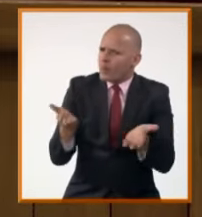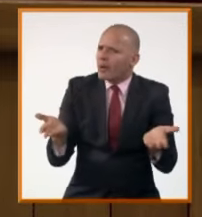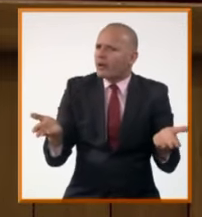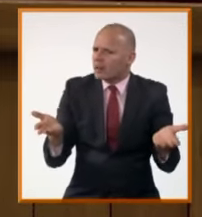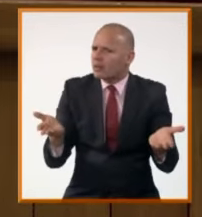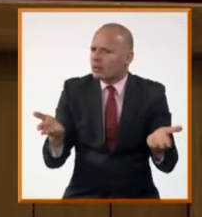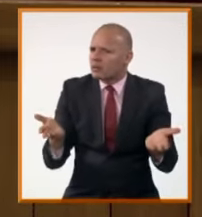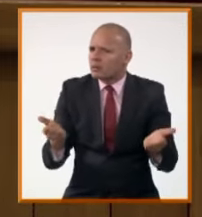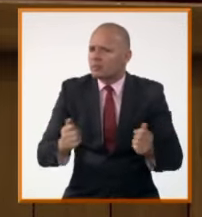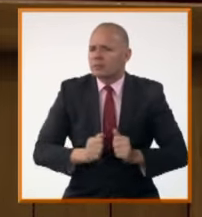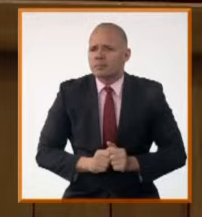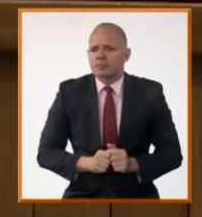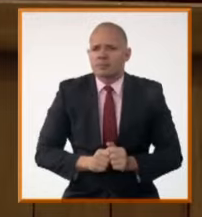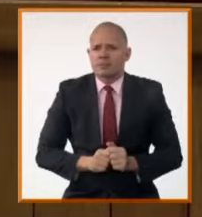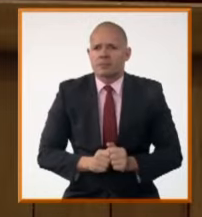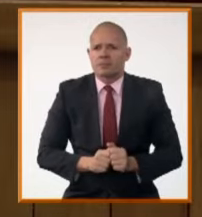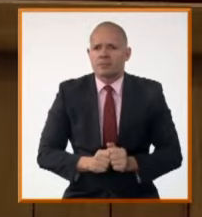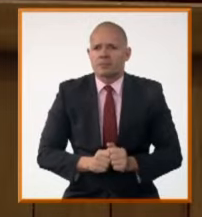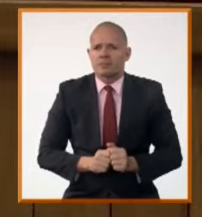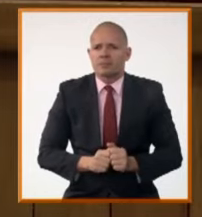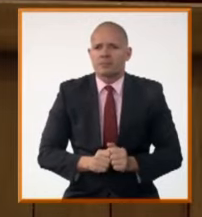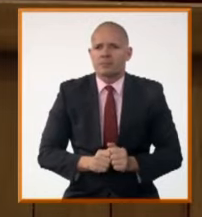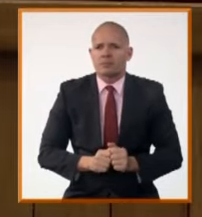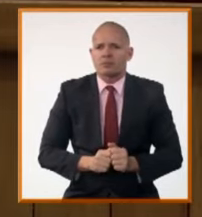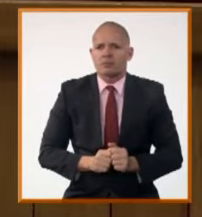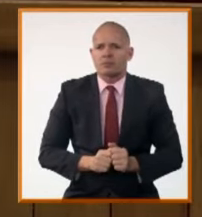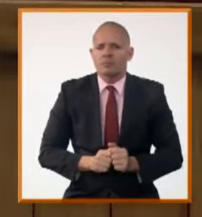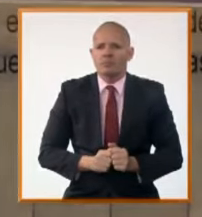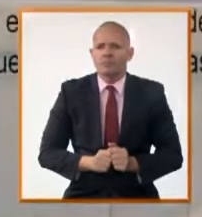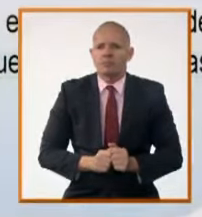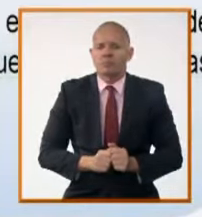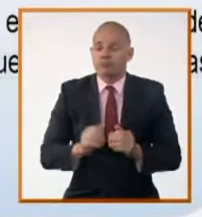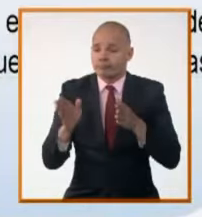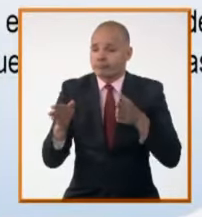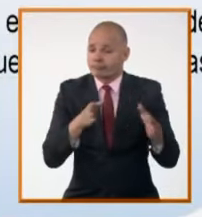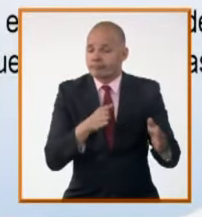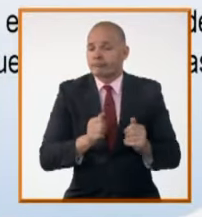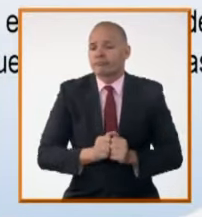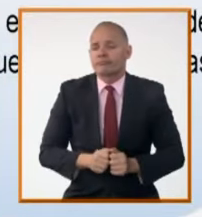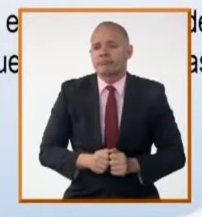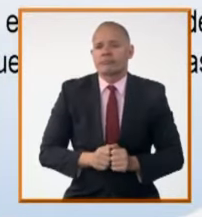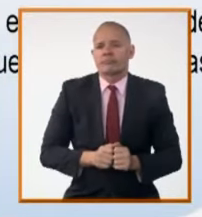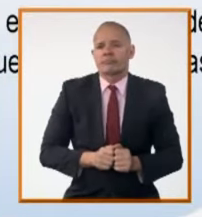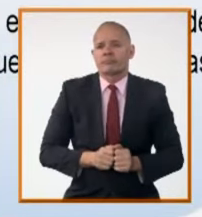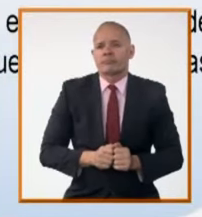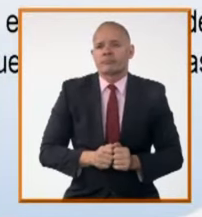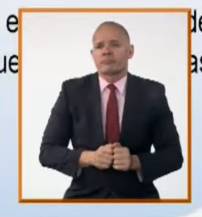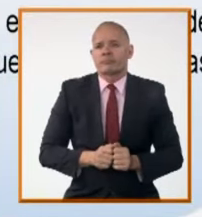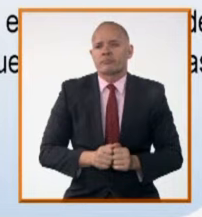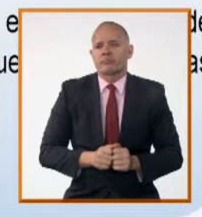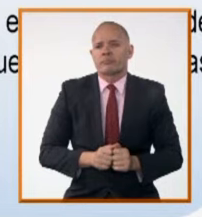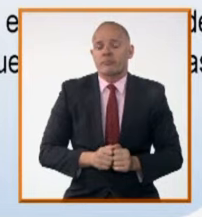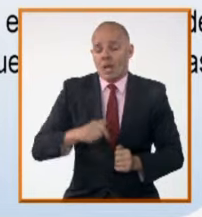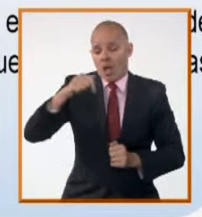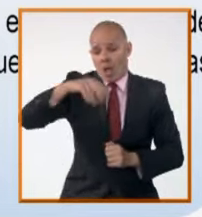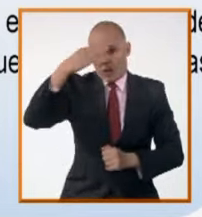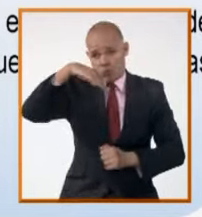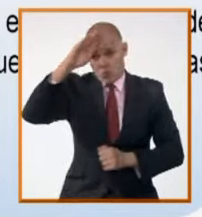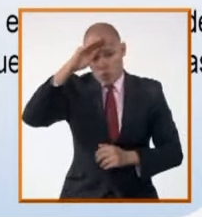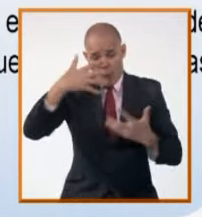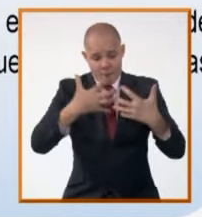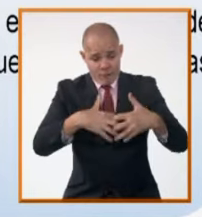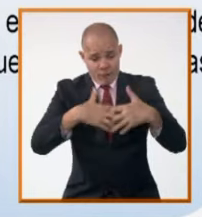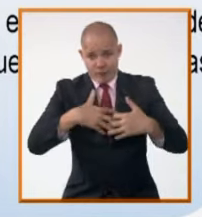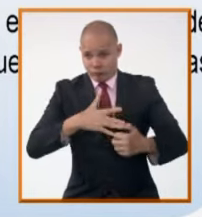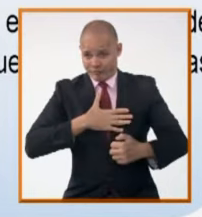país. No se incrementa de forma sostenible la producción nacional, ni se